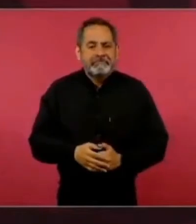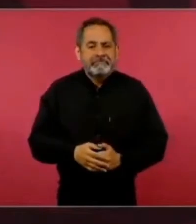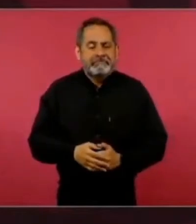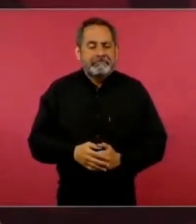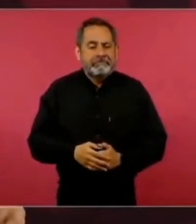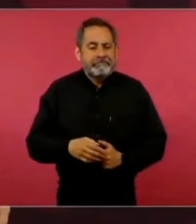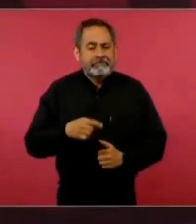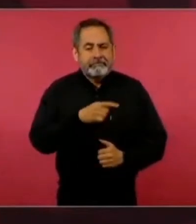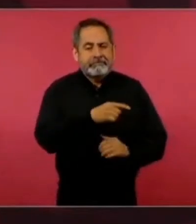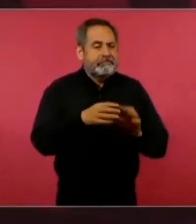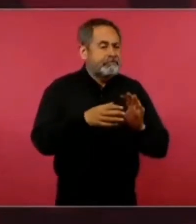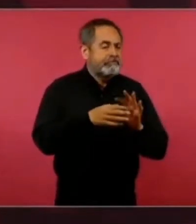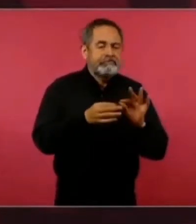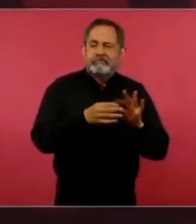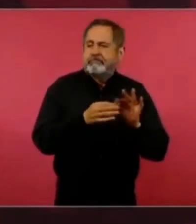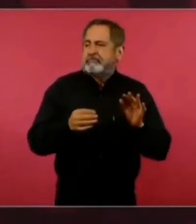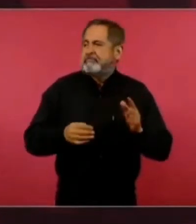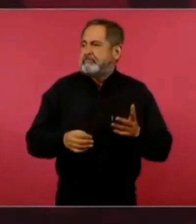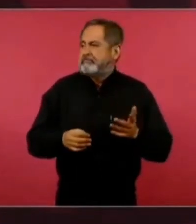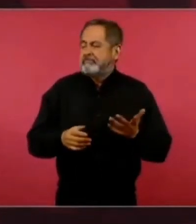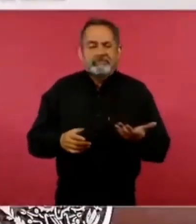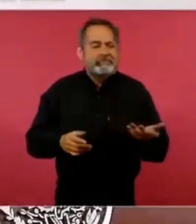con el estribillo